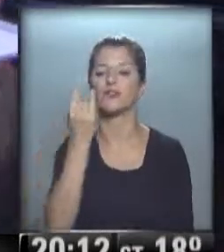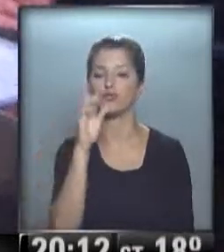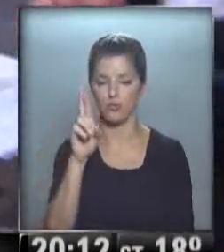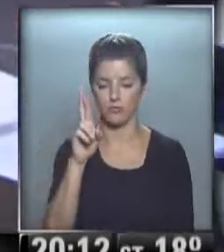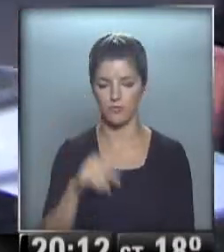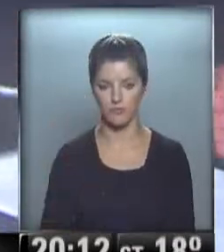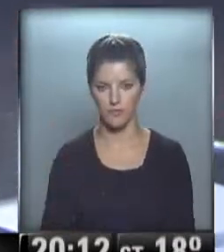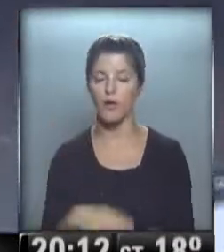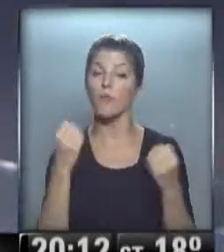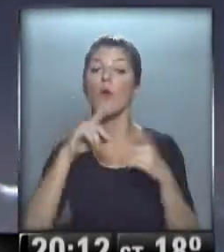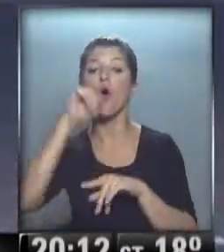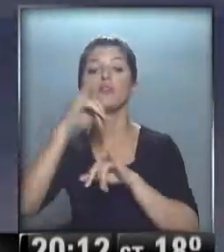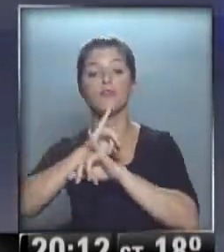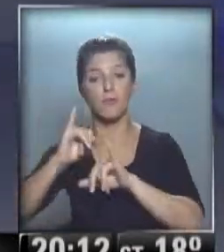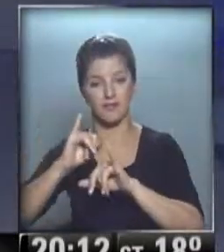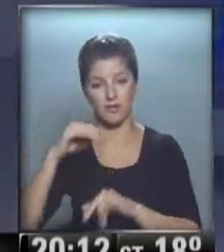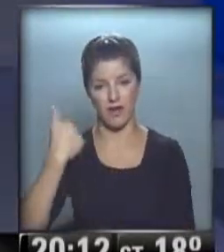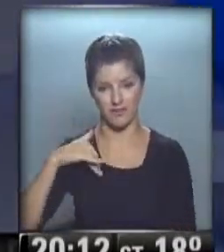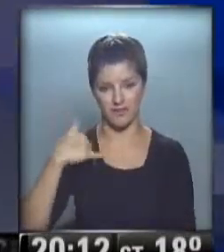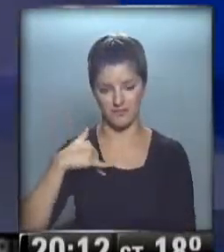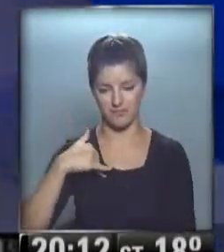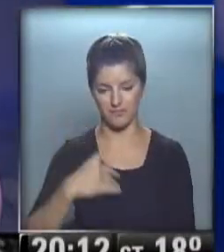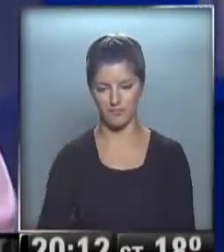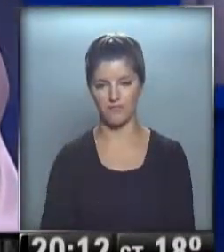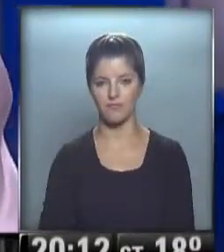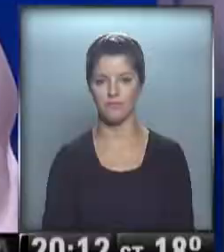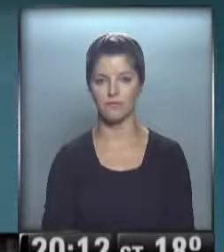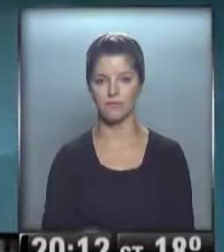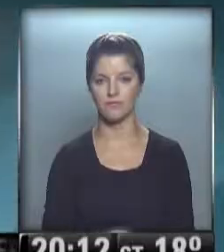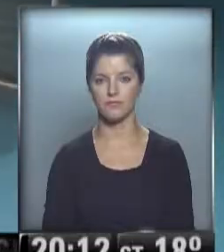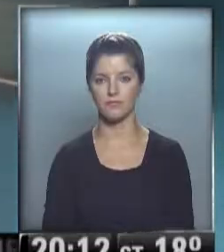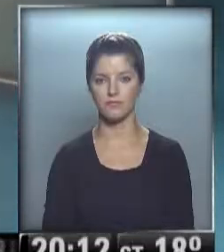Muy bien, ahora vamos a compartir otras noticias nacionales en esta síntesis.